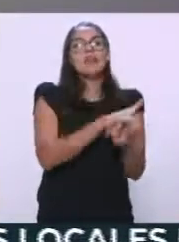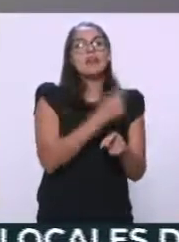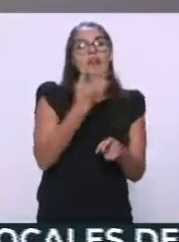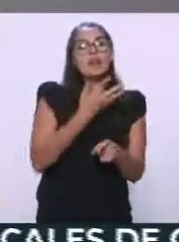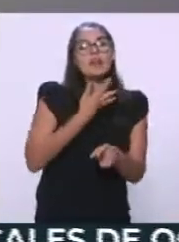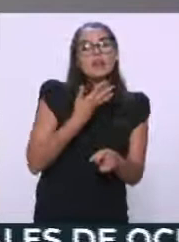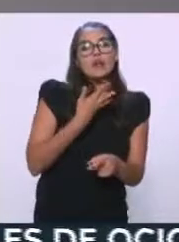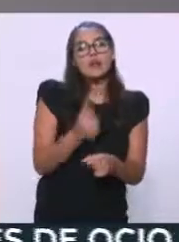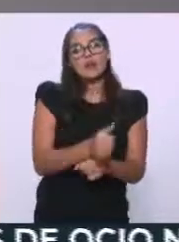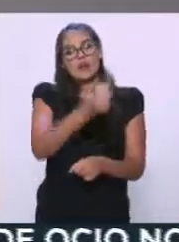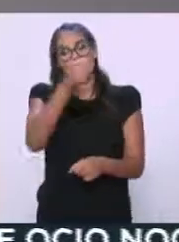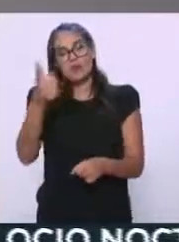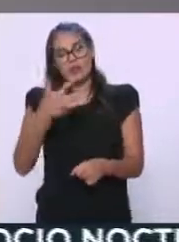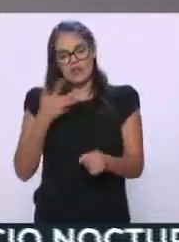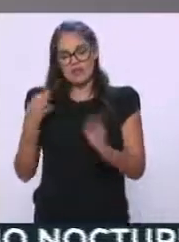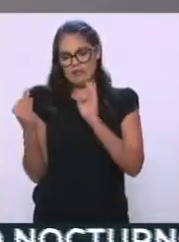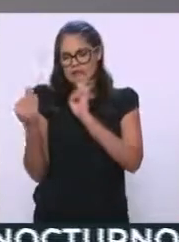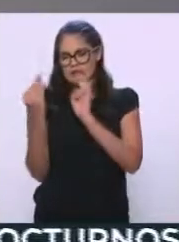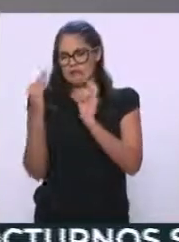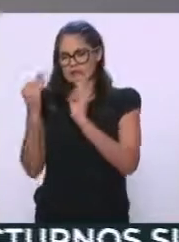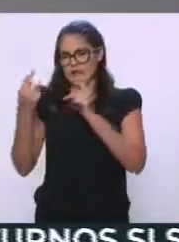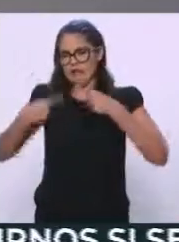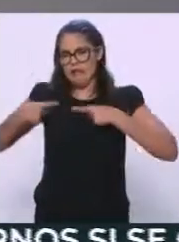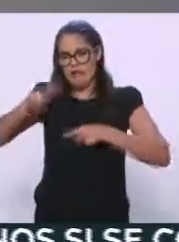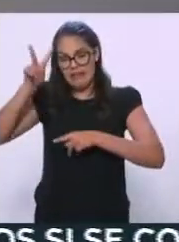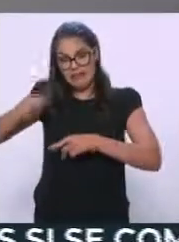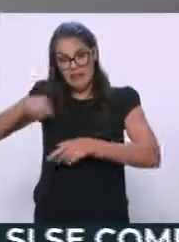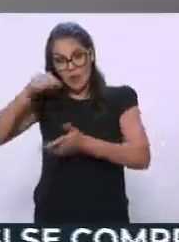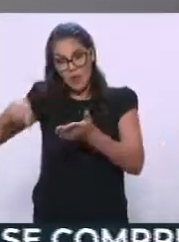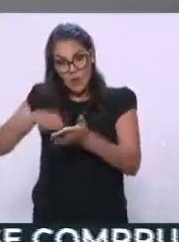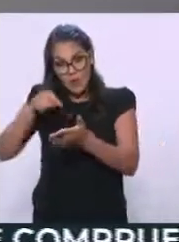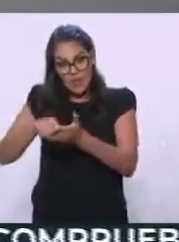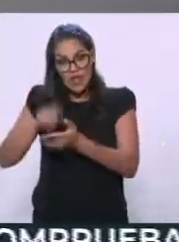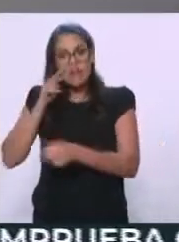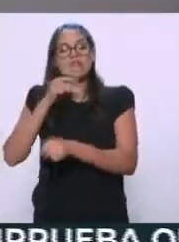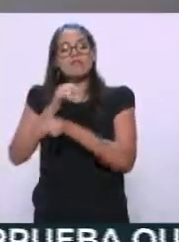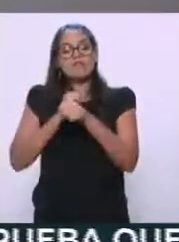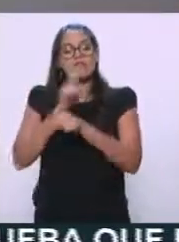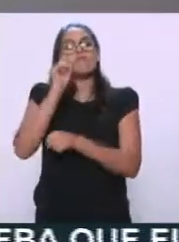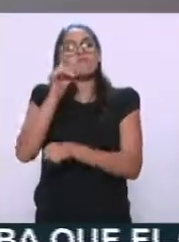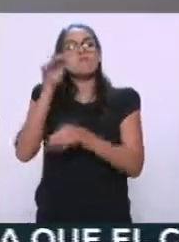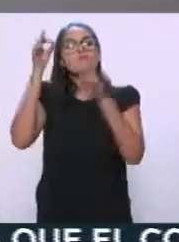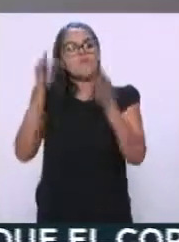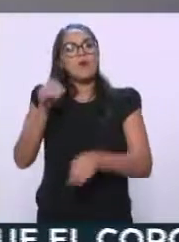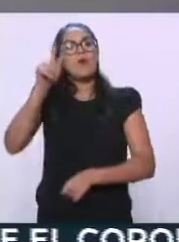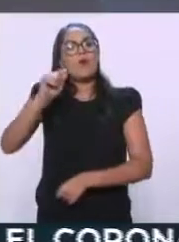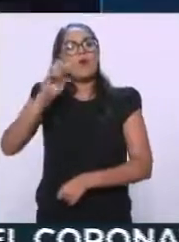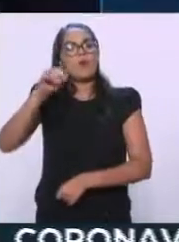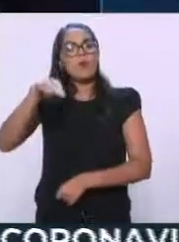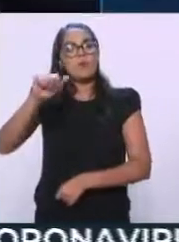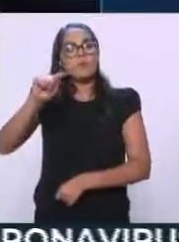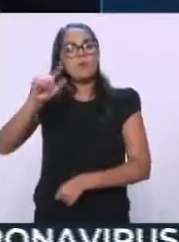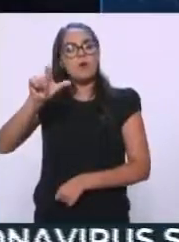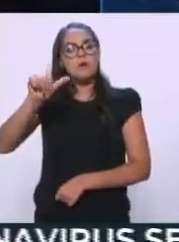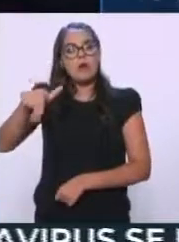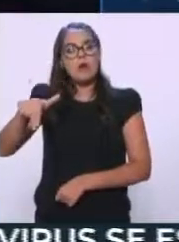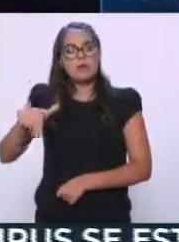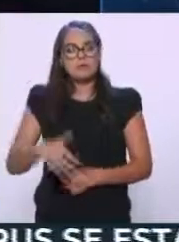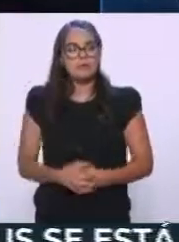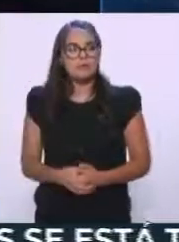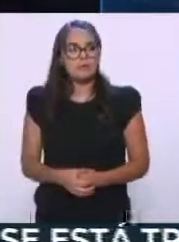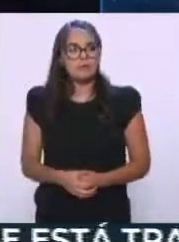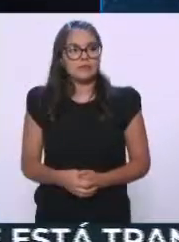de gente que vivía cerca de ahí, de pobladores, y lograron descifrar que presuntamente fue en Tomatlán. ¿Qué tal? No, bueno. Y